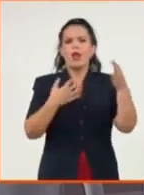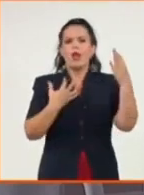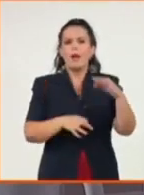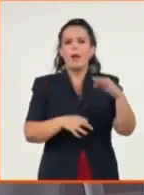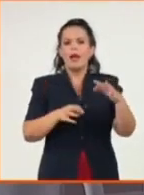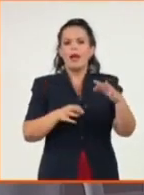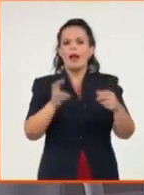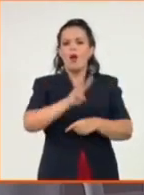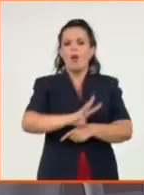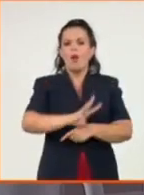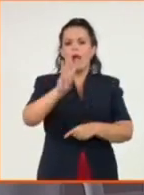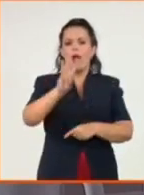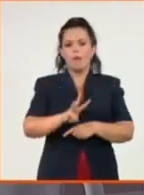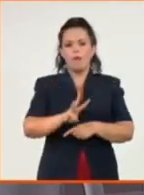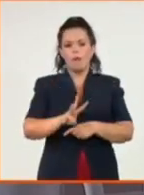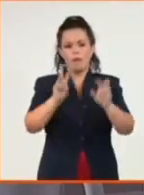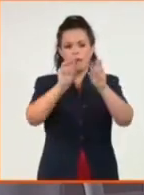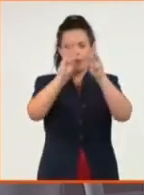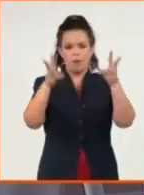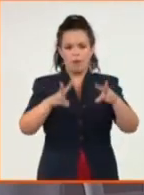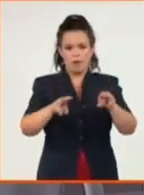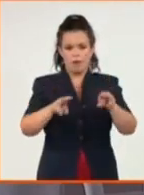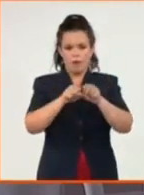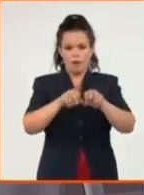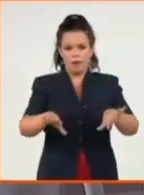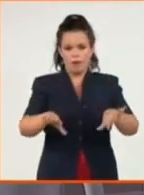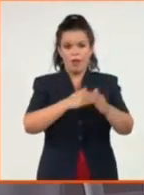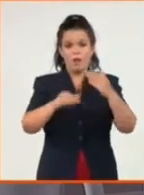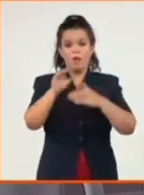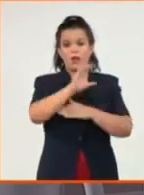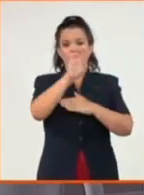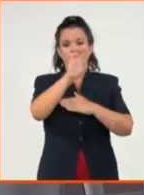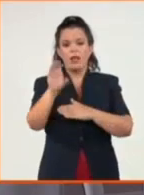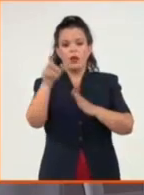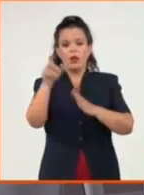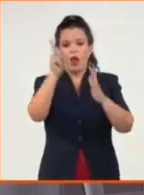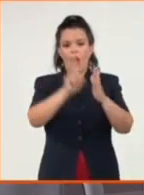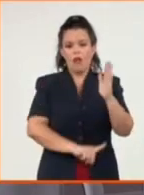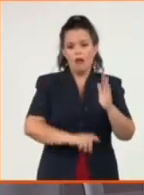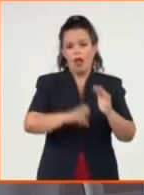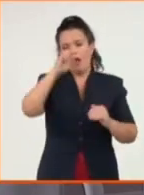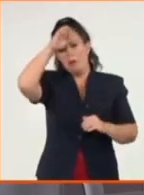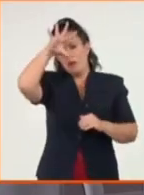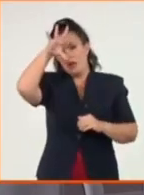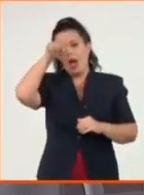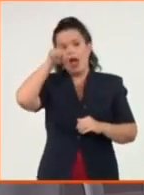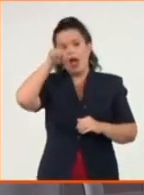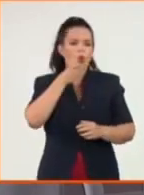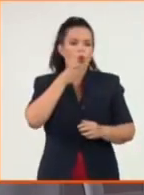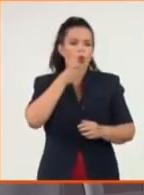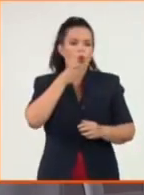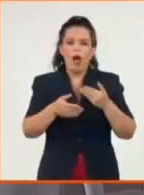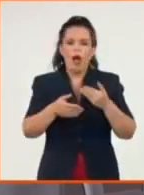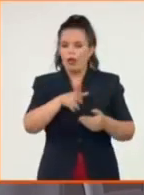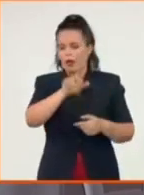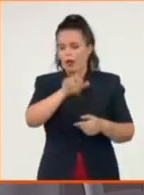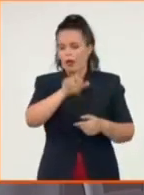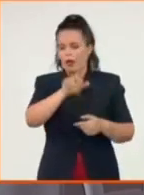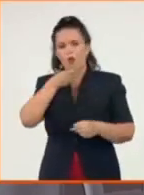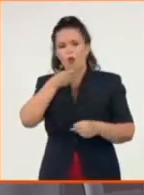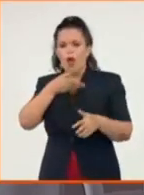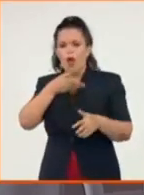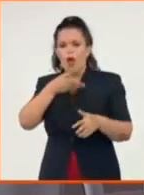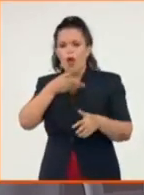en las páginas de la unión eléctrica así pueden hacer las consultas en cualquier persona que tenga interés puede hacer consultas ahí